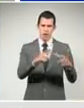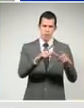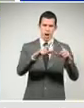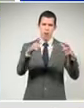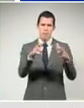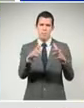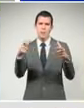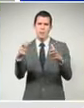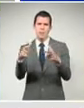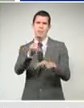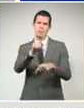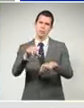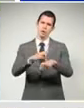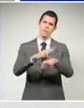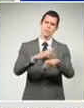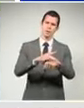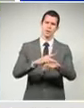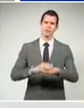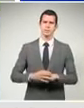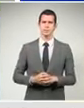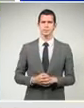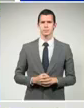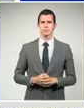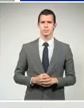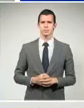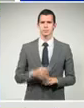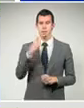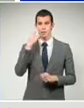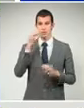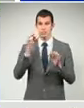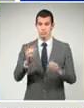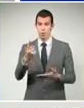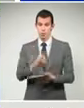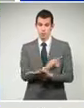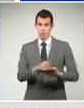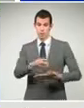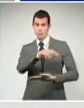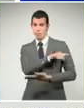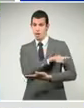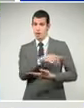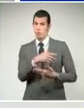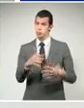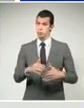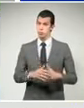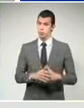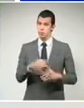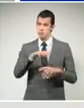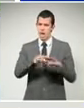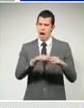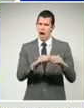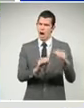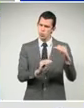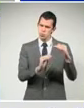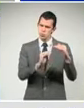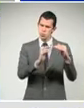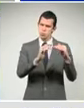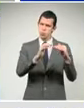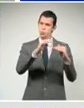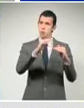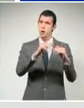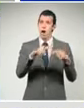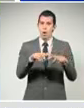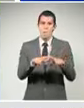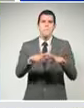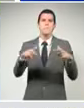que hemos tenido en los últimos 5 días, que ya estaba alto, pero el incremento todavía, teniendo